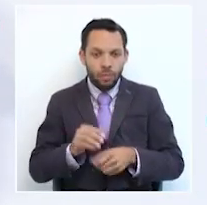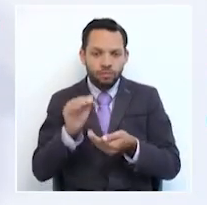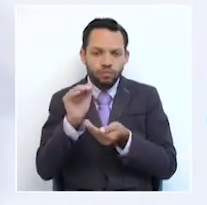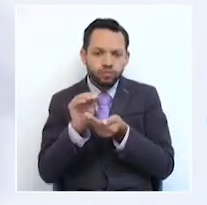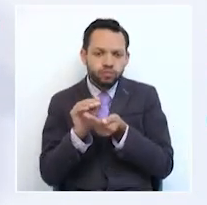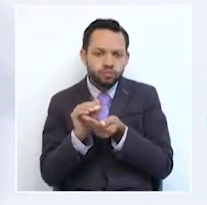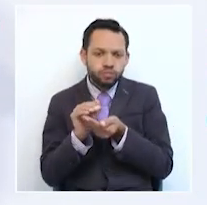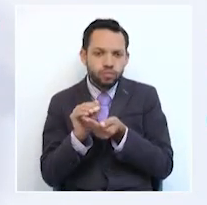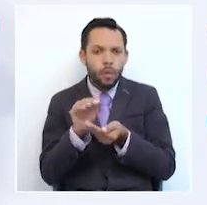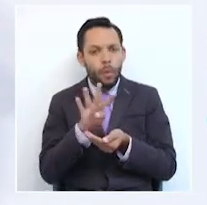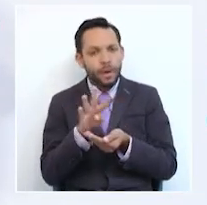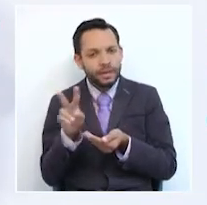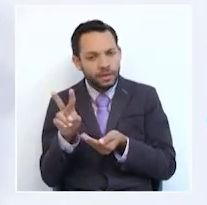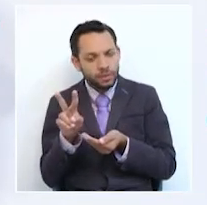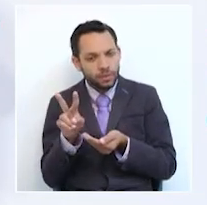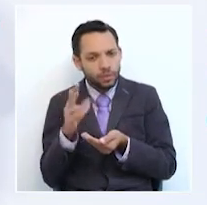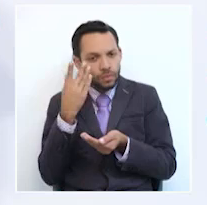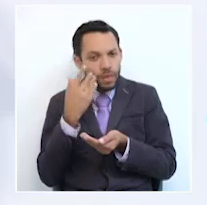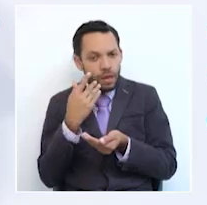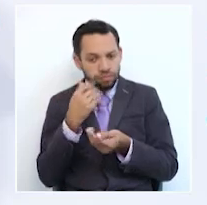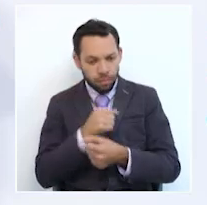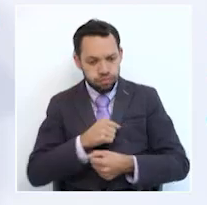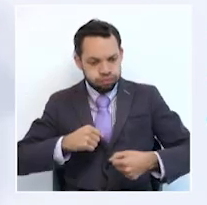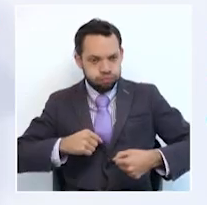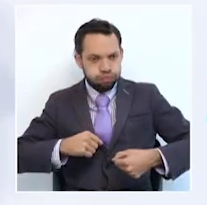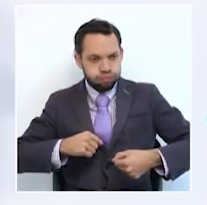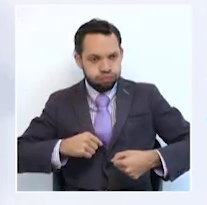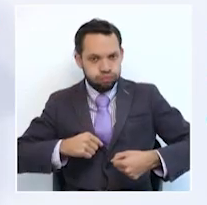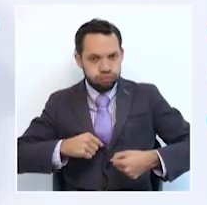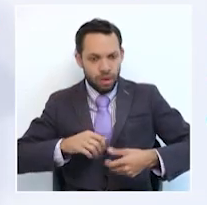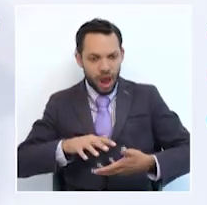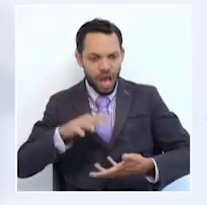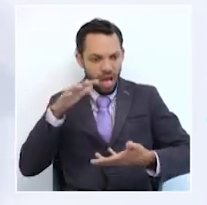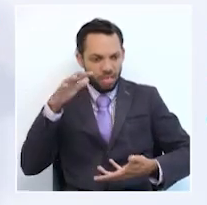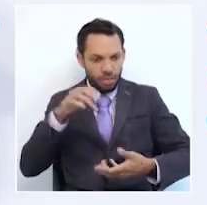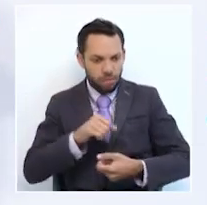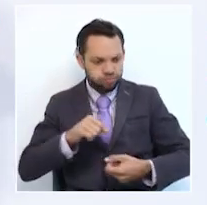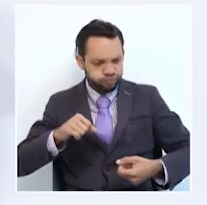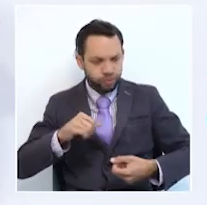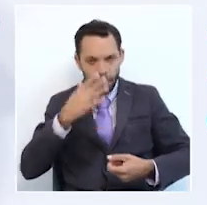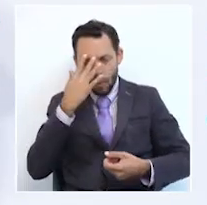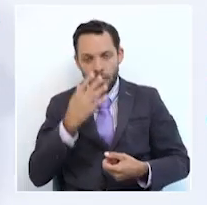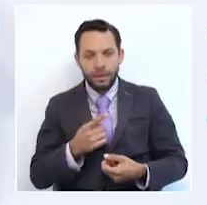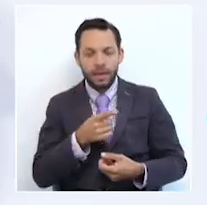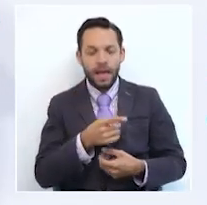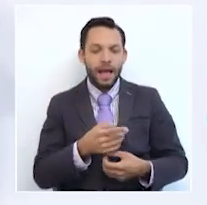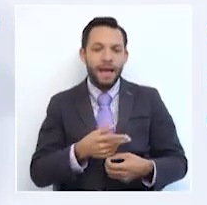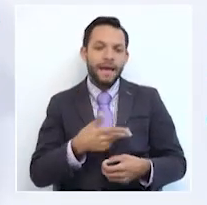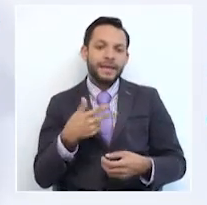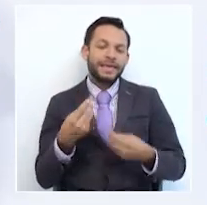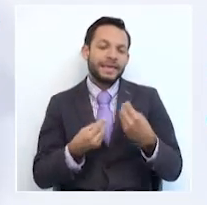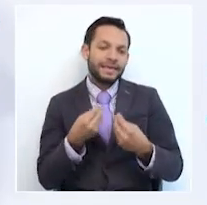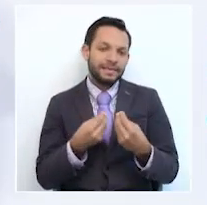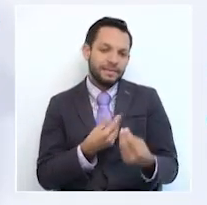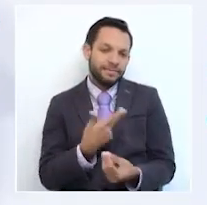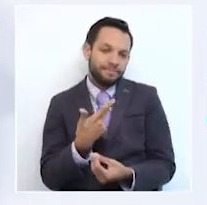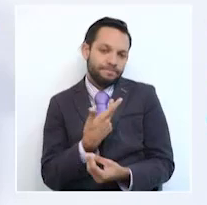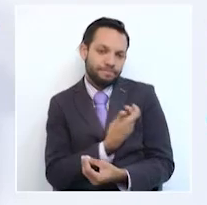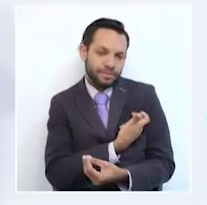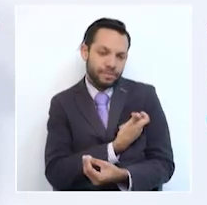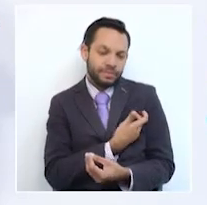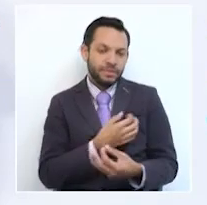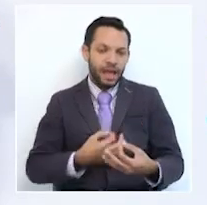42 días aumenta 50 veces su peso y una de las cosas que se le hacen es con antibióticos para alterar la flora